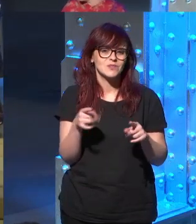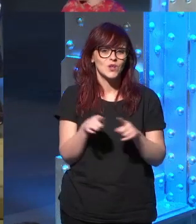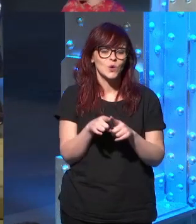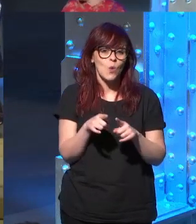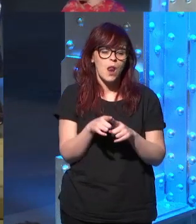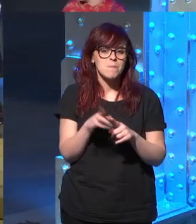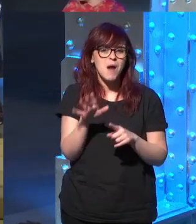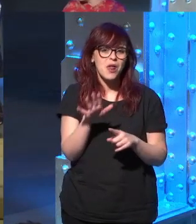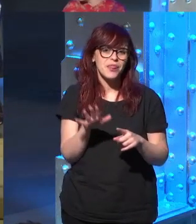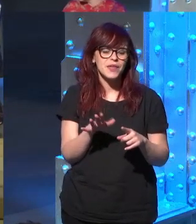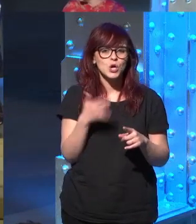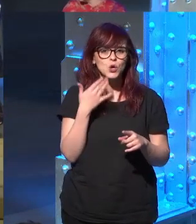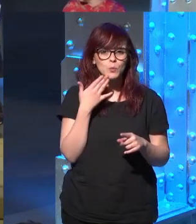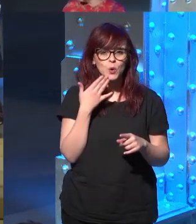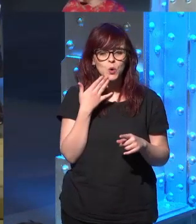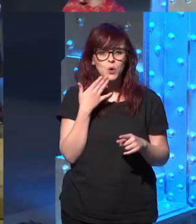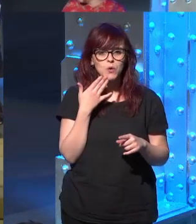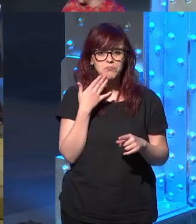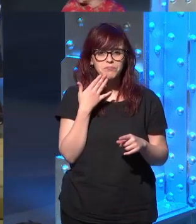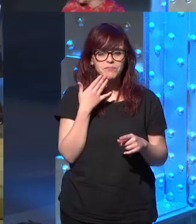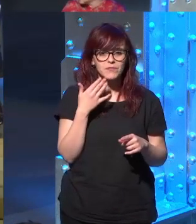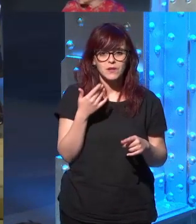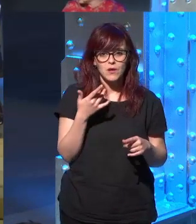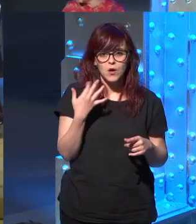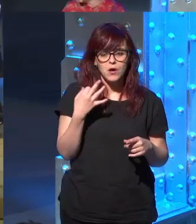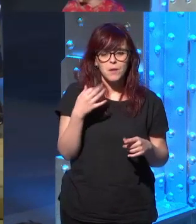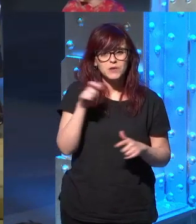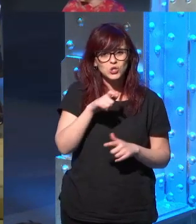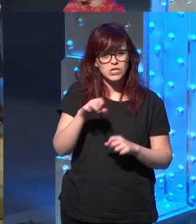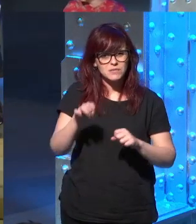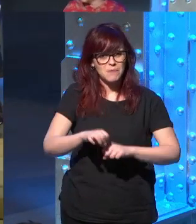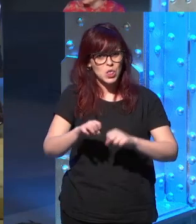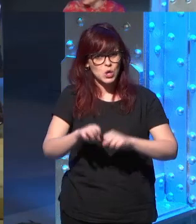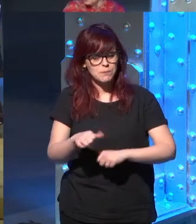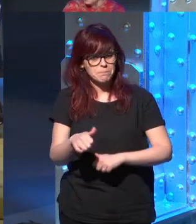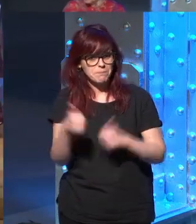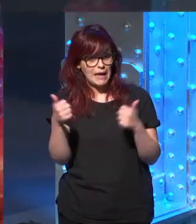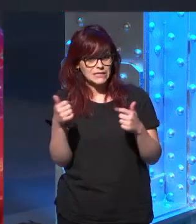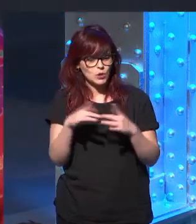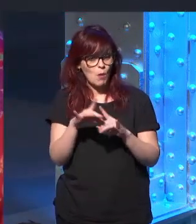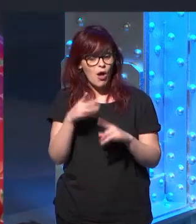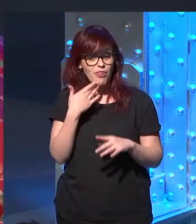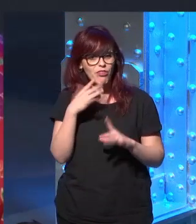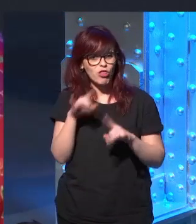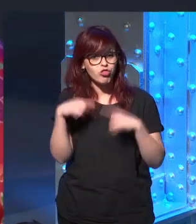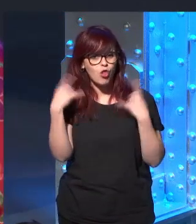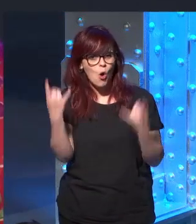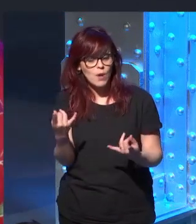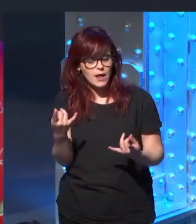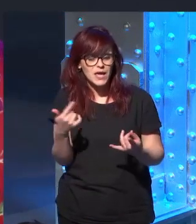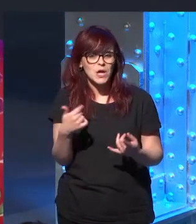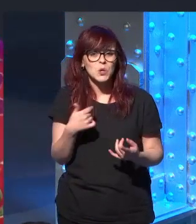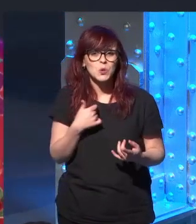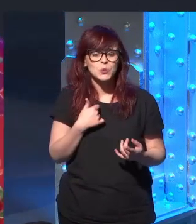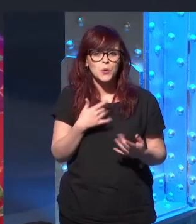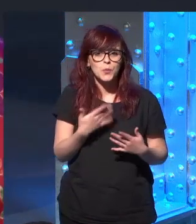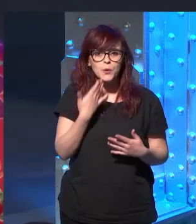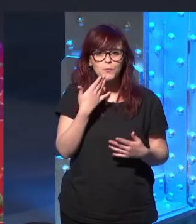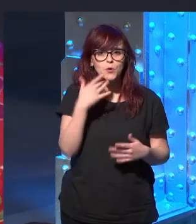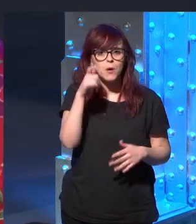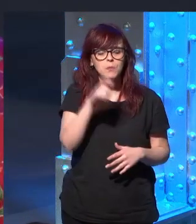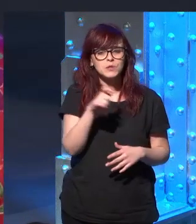quizás sea un tópico, pero hay autores que tienen el doble de edad que yo que están así escribiendo. Pienso en Julia Uceda, por ejemplo, que tiene